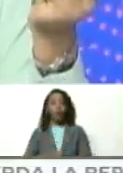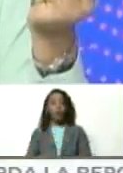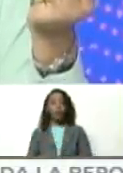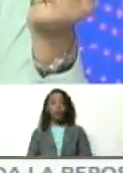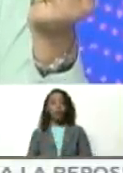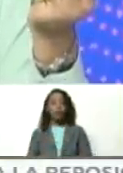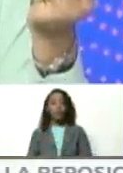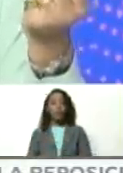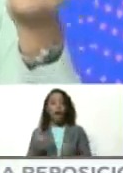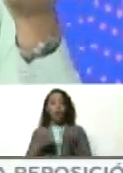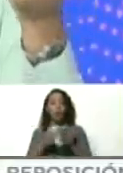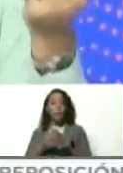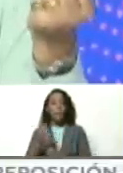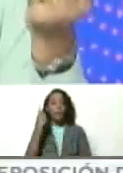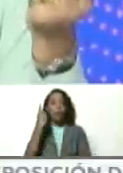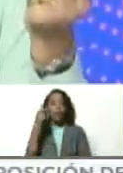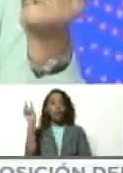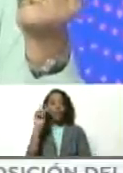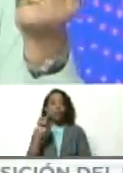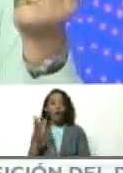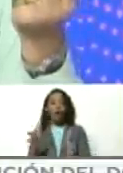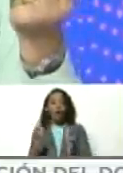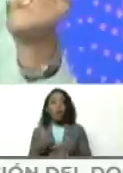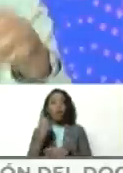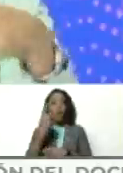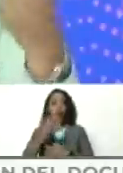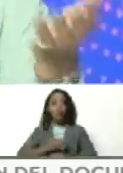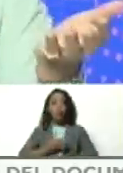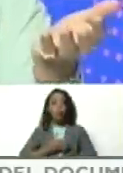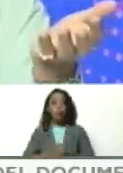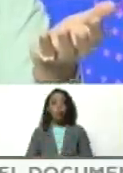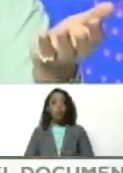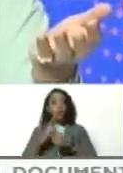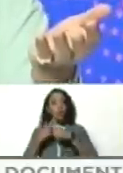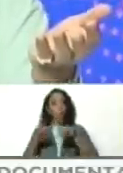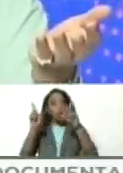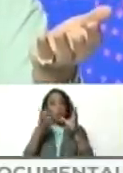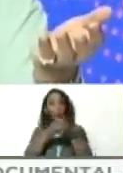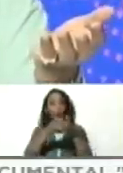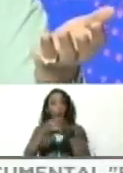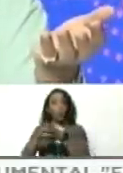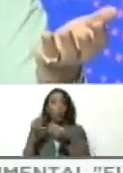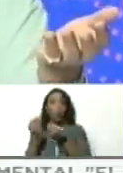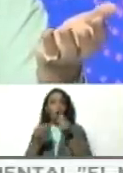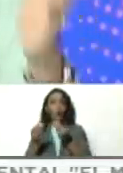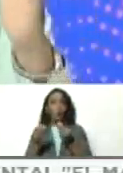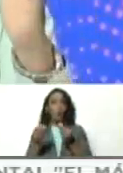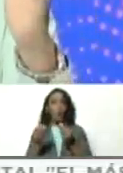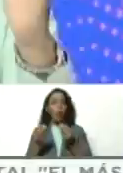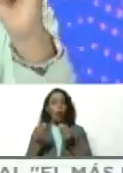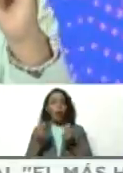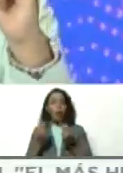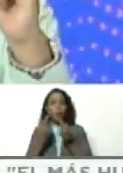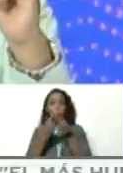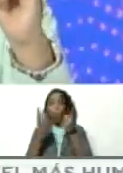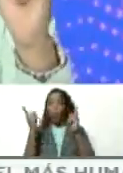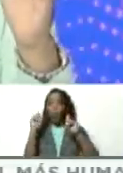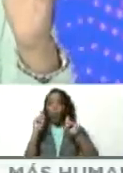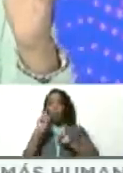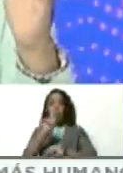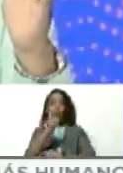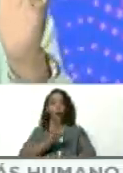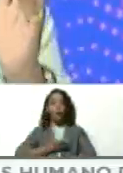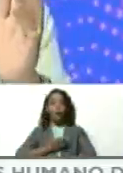El partido Primero Venezuela ganó una alcaldía. Y otros partidos como el Partido Ecológico, una